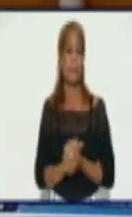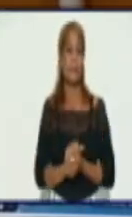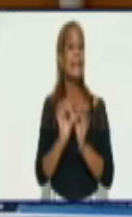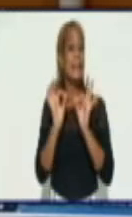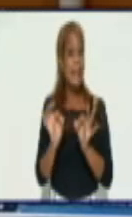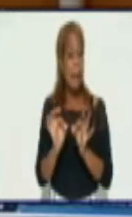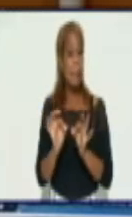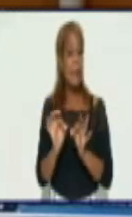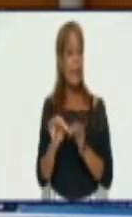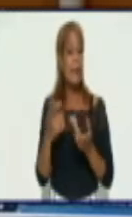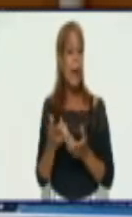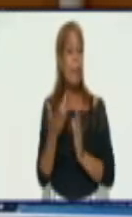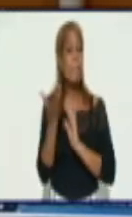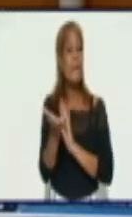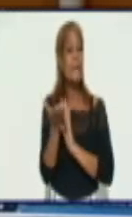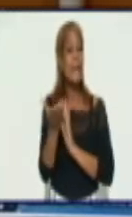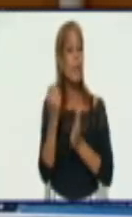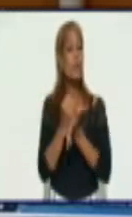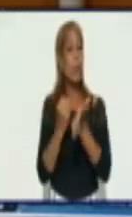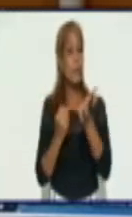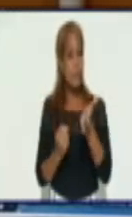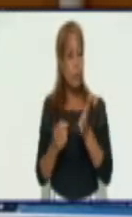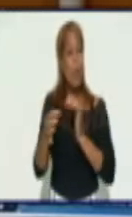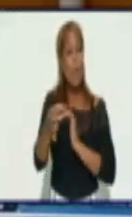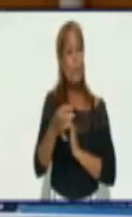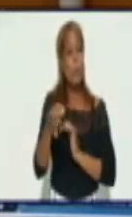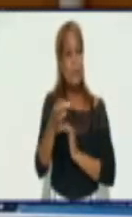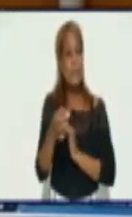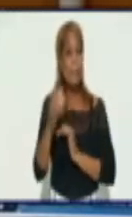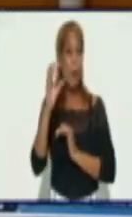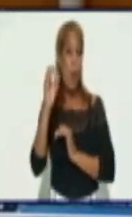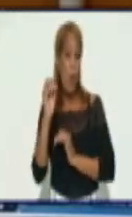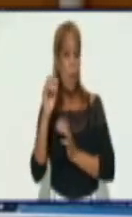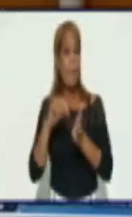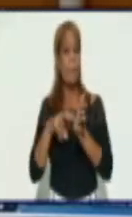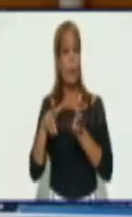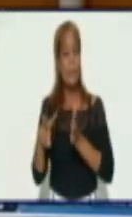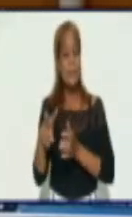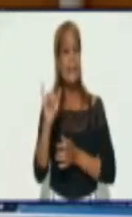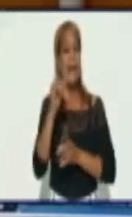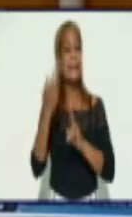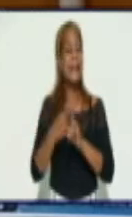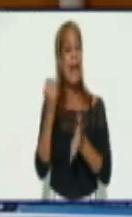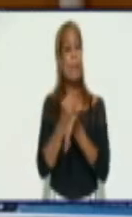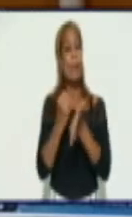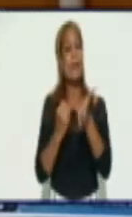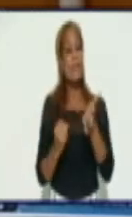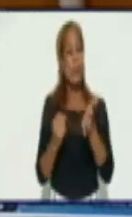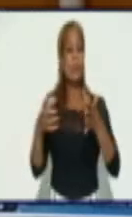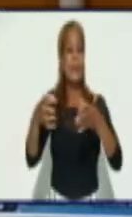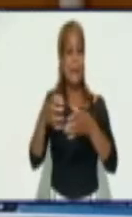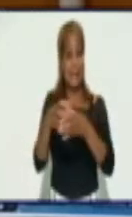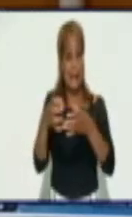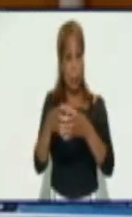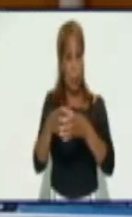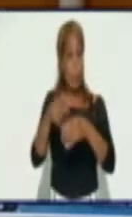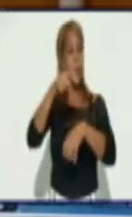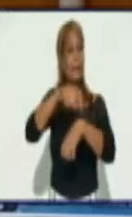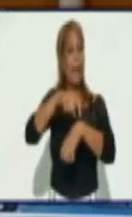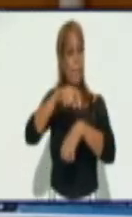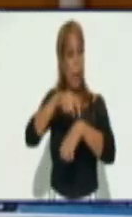desde el municipio hasta la provincia y la aprobación del puesto dirección temporal de trabajo de lakovic 19 que